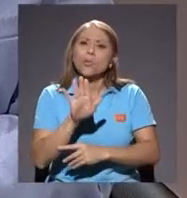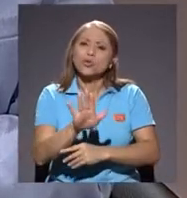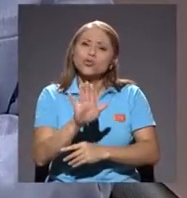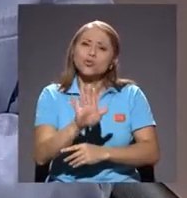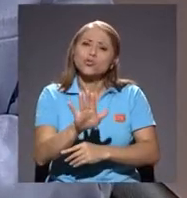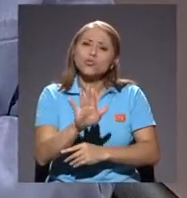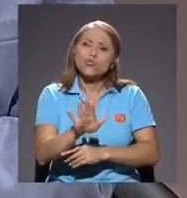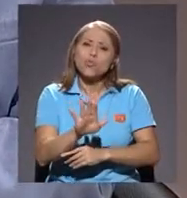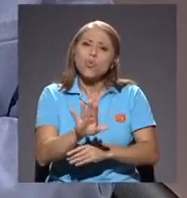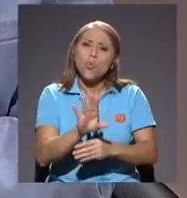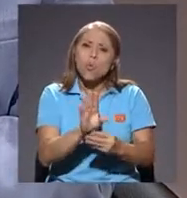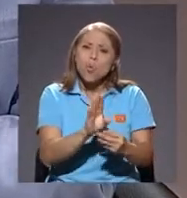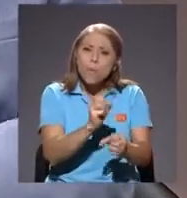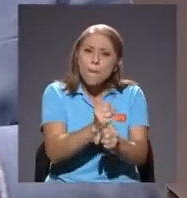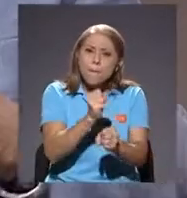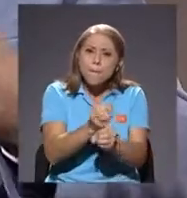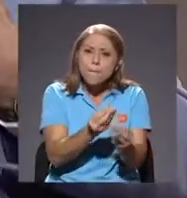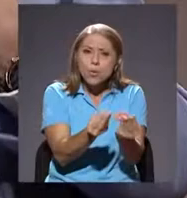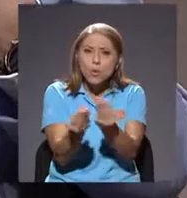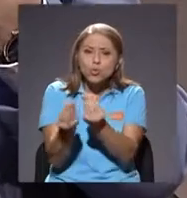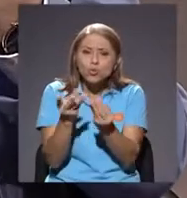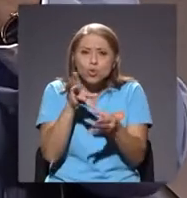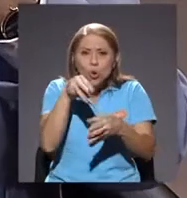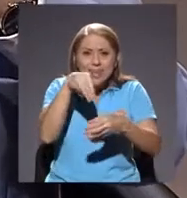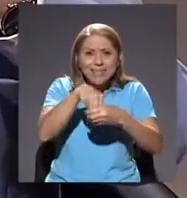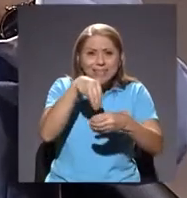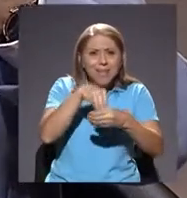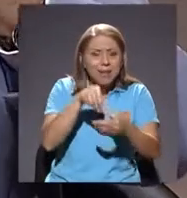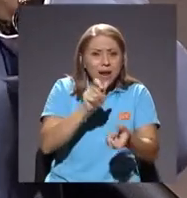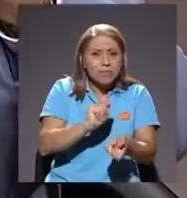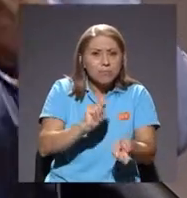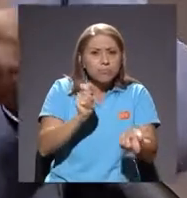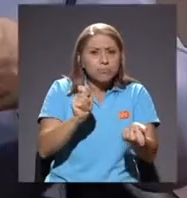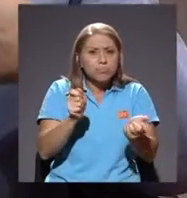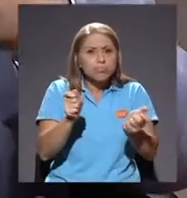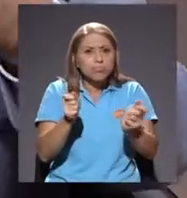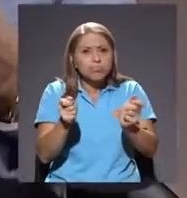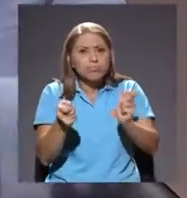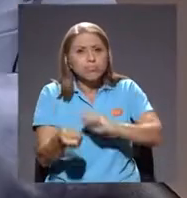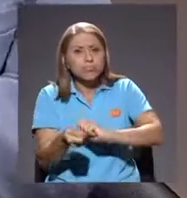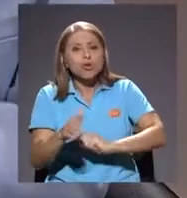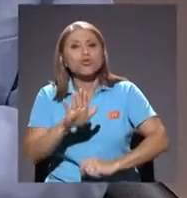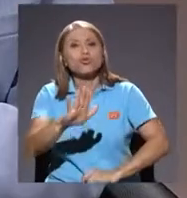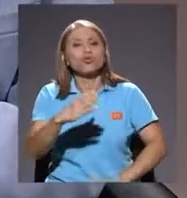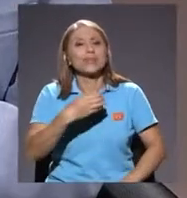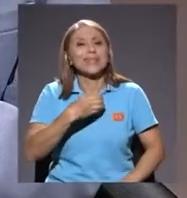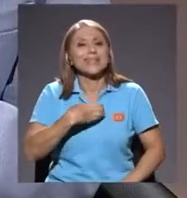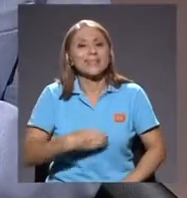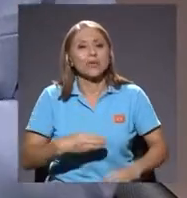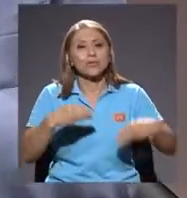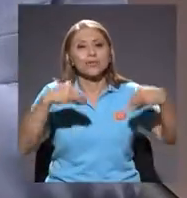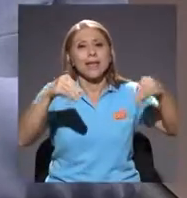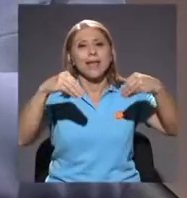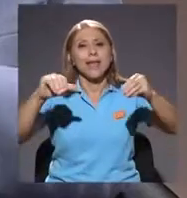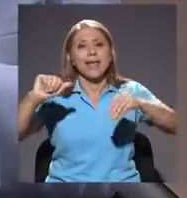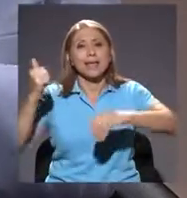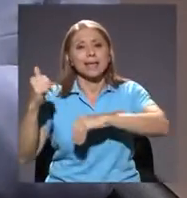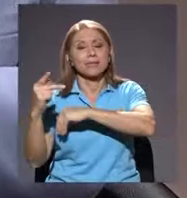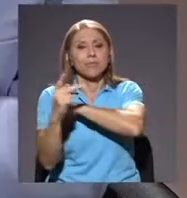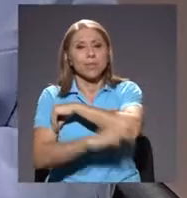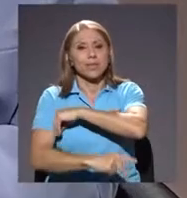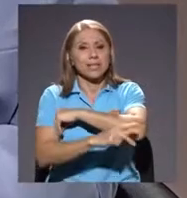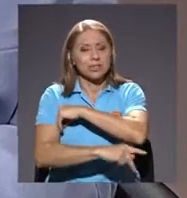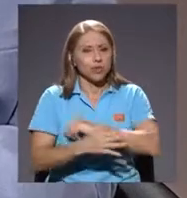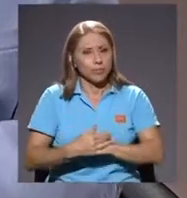su producción interna y su y deseos de exportación hay un momento en los